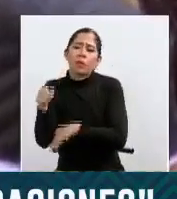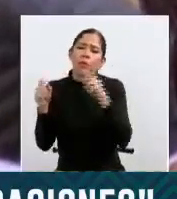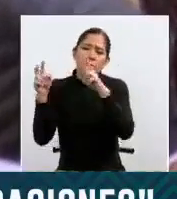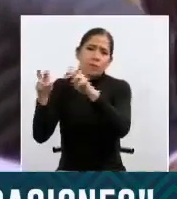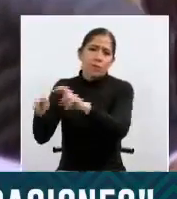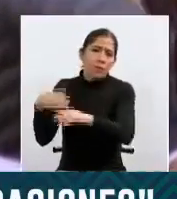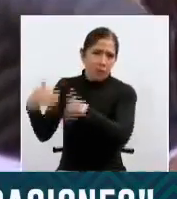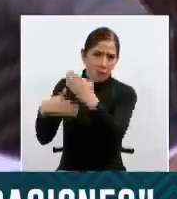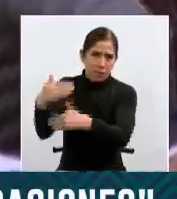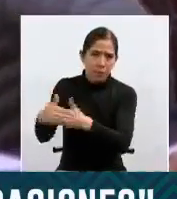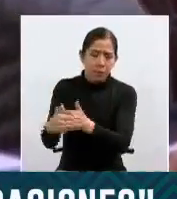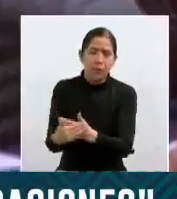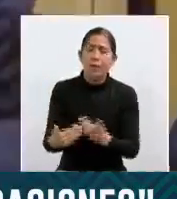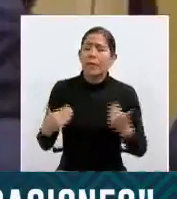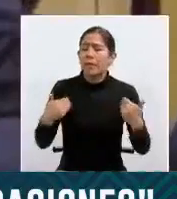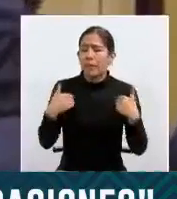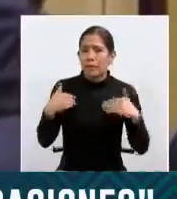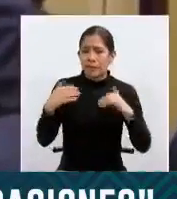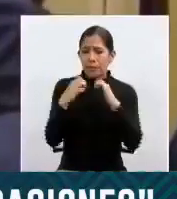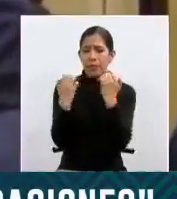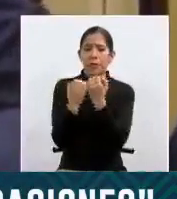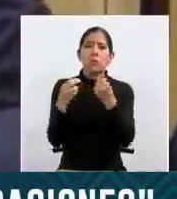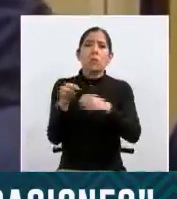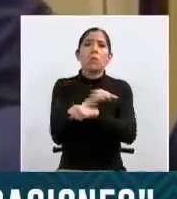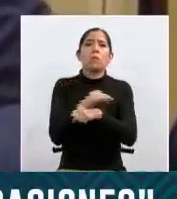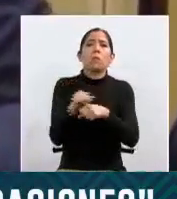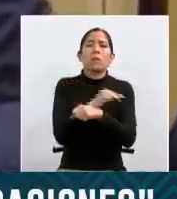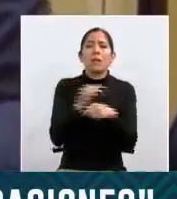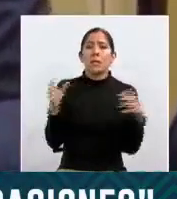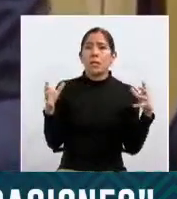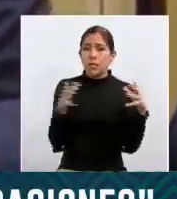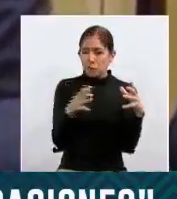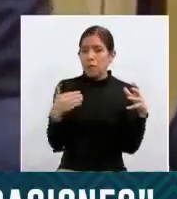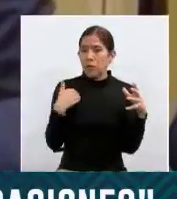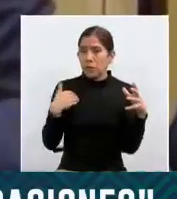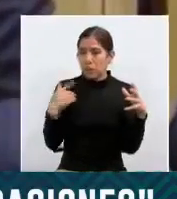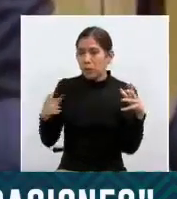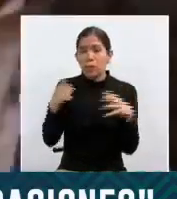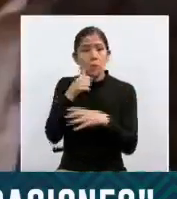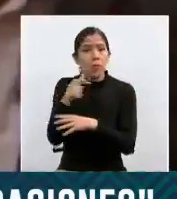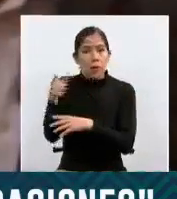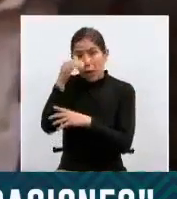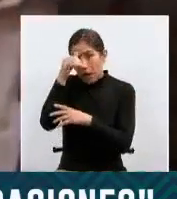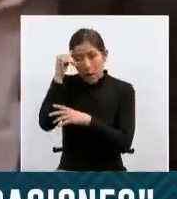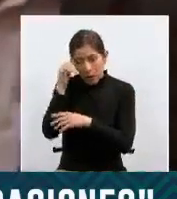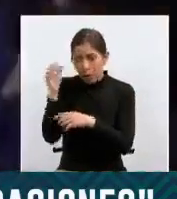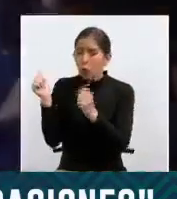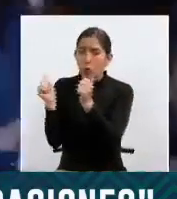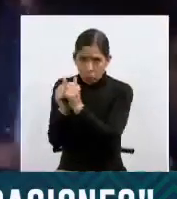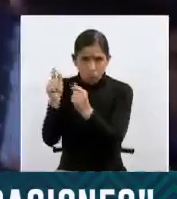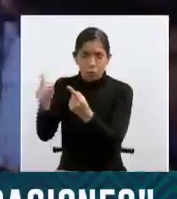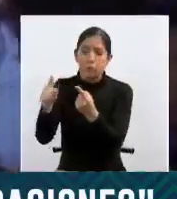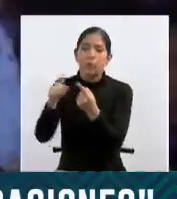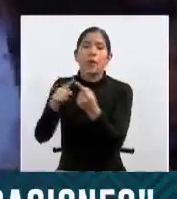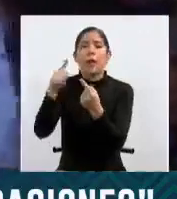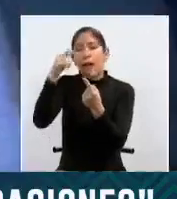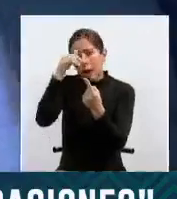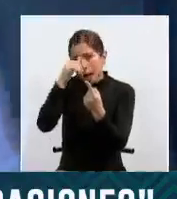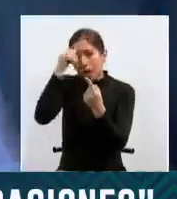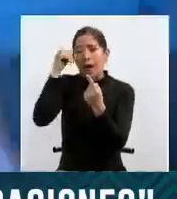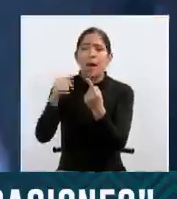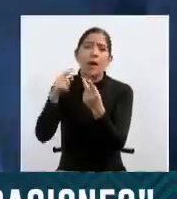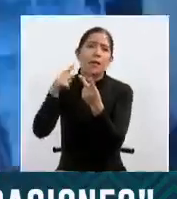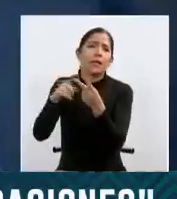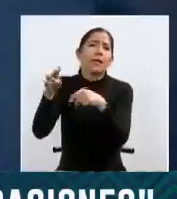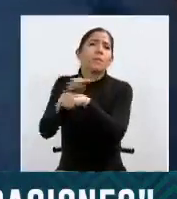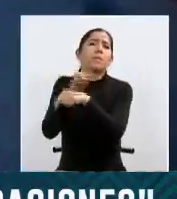de ministros que tenía la señora Áñez, también estuviera la señora Áñez. Pero bueno, ustedes